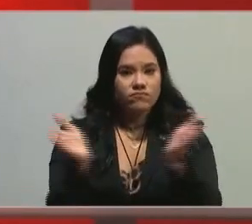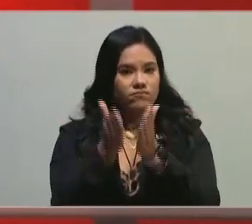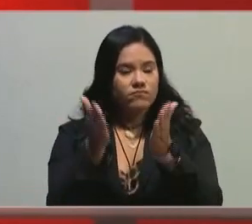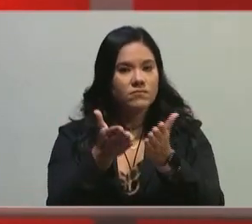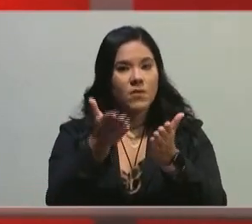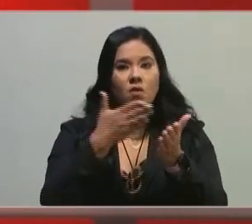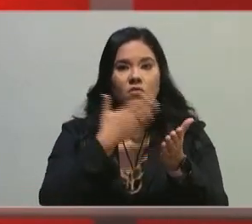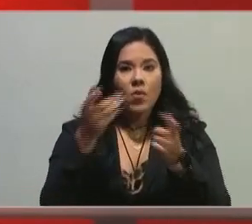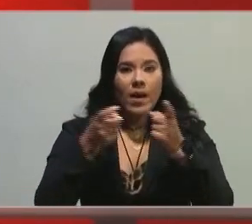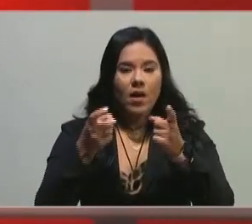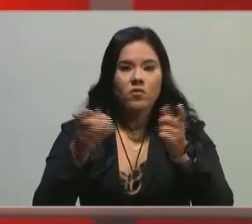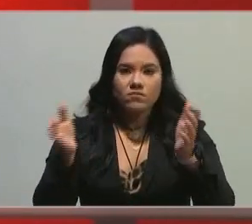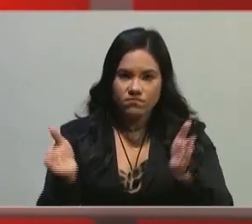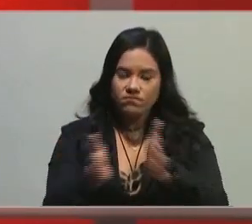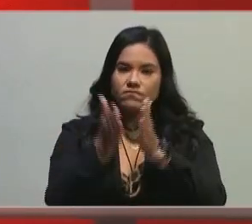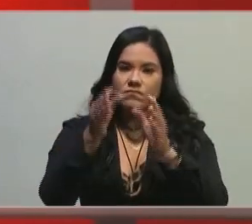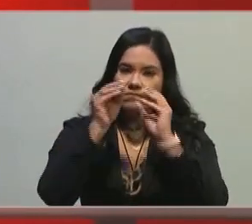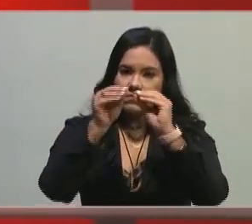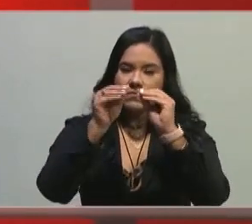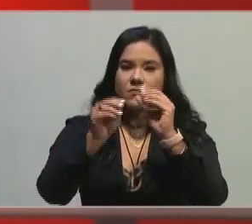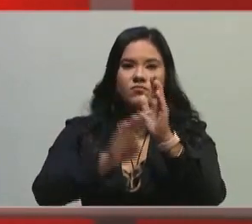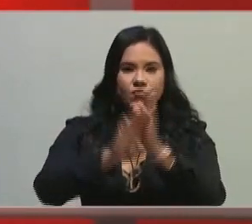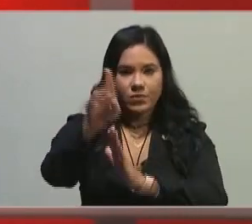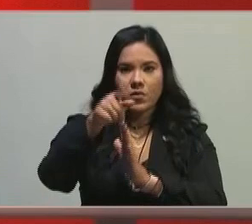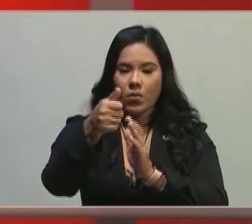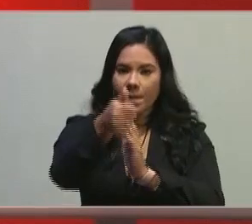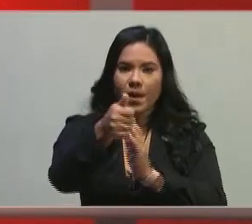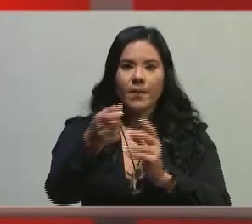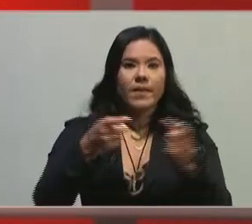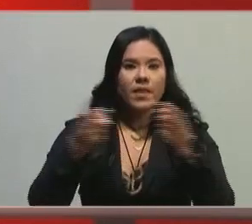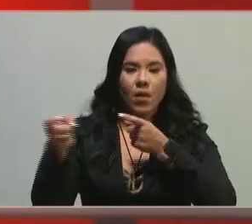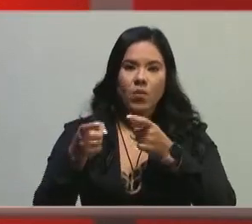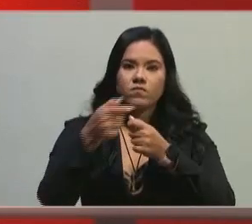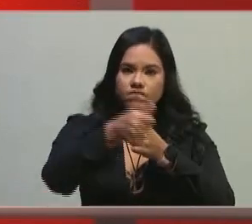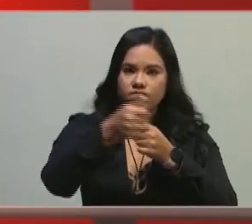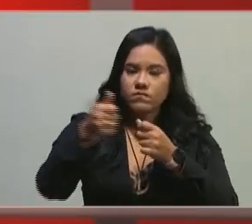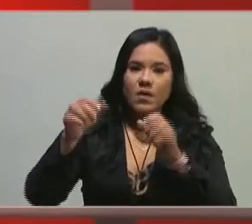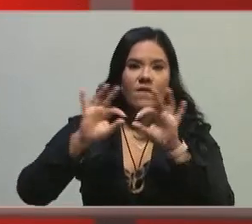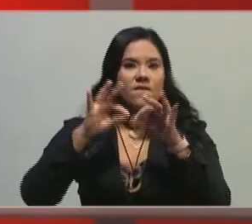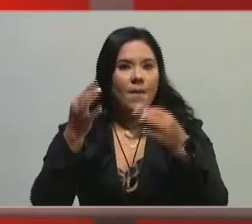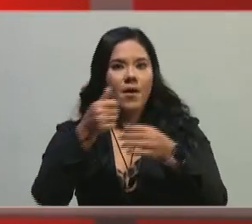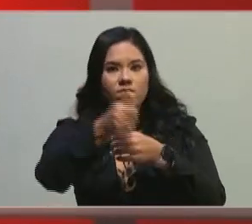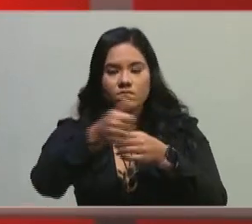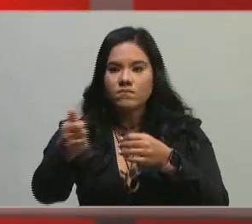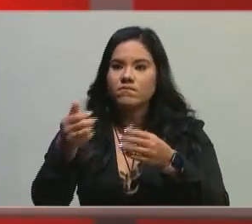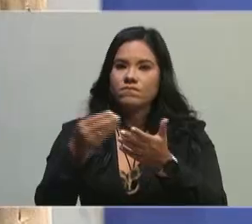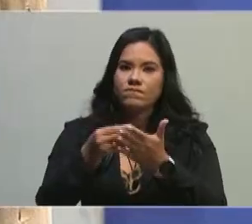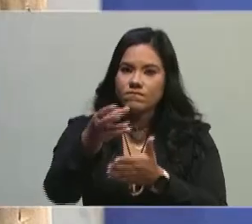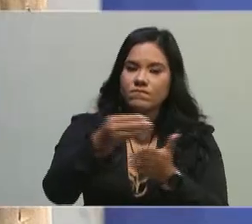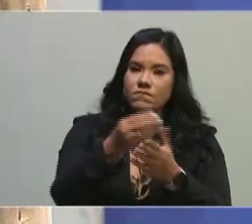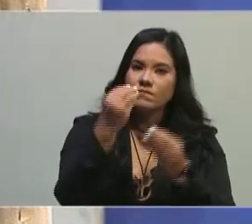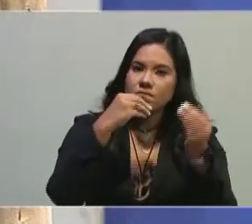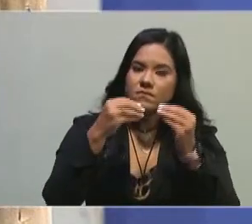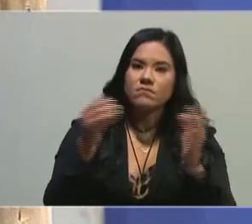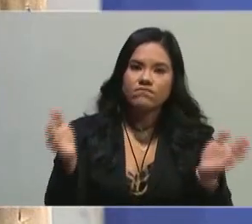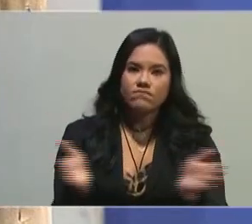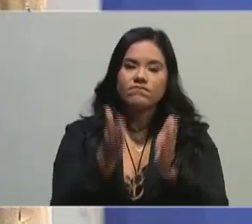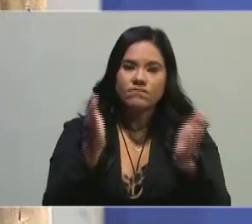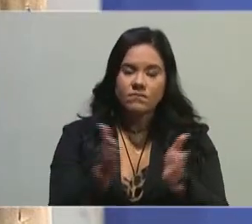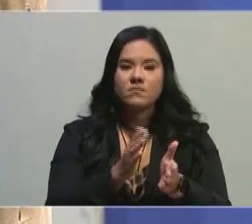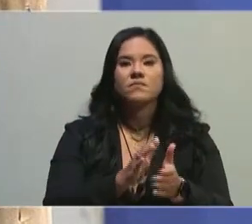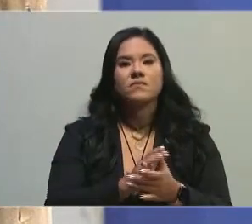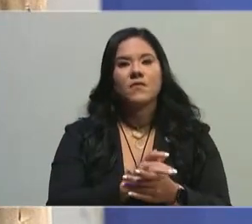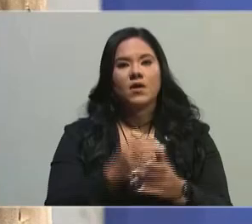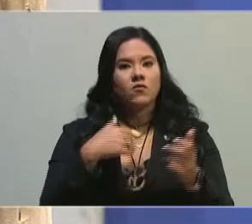eh eh la forma de llevar su aliento a su familia y a través de un convenio con codo pesca